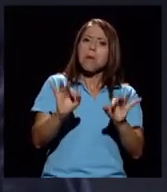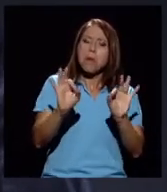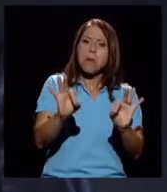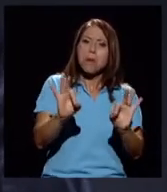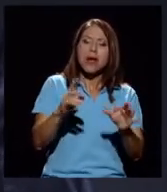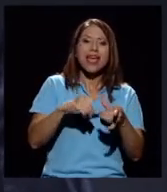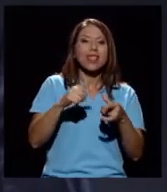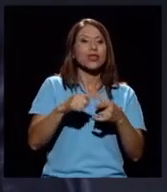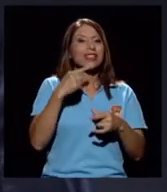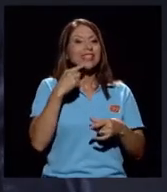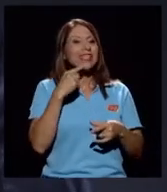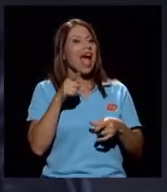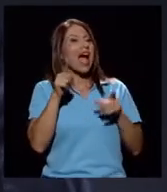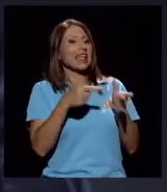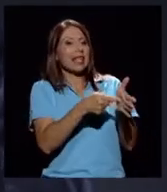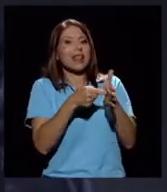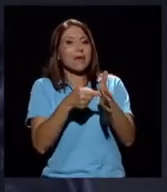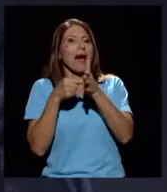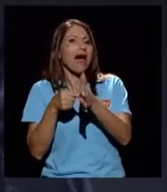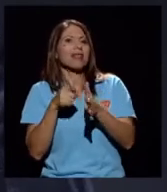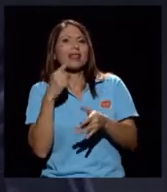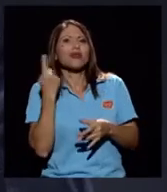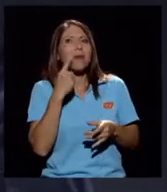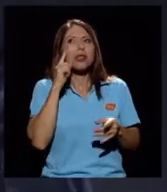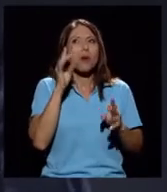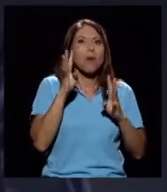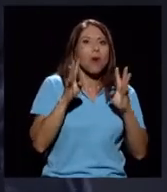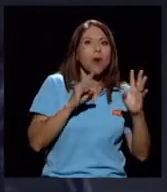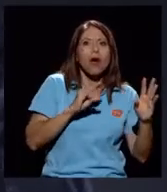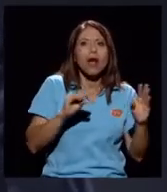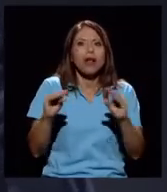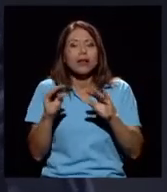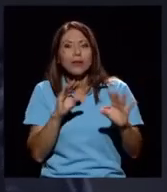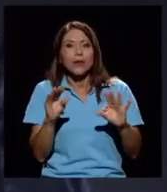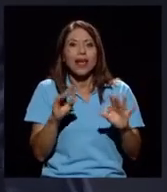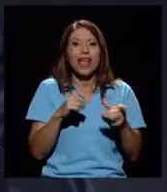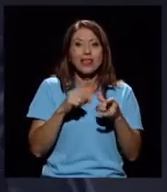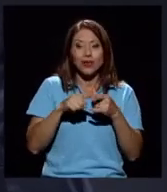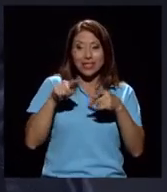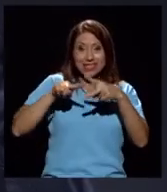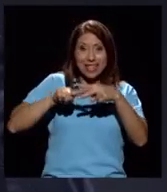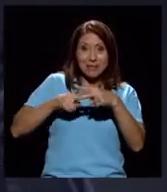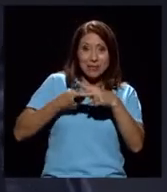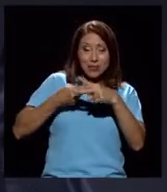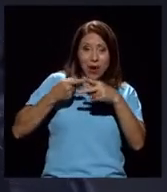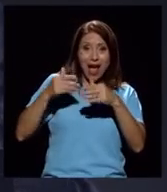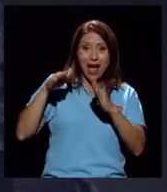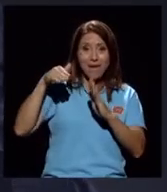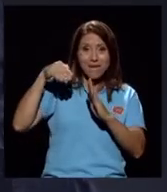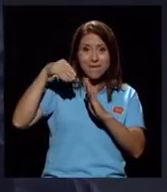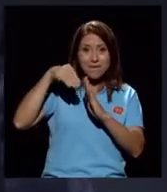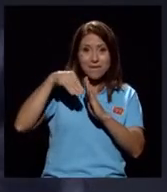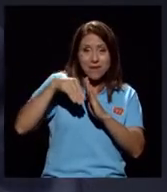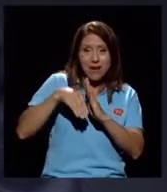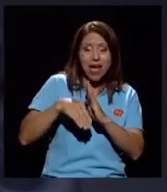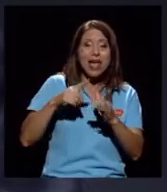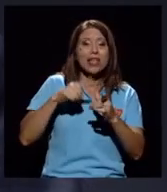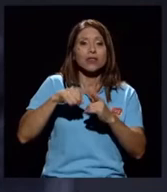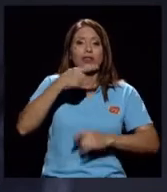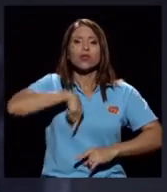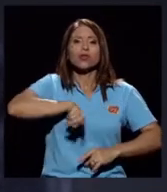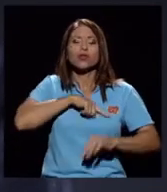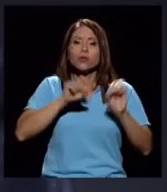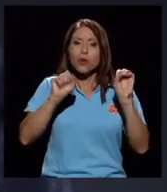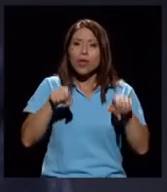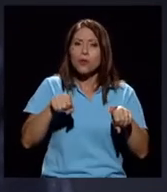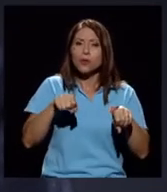especulativa entró y la bajó hasta ese nivel verdad entonces lo que podemos hacer es leer que el banco